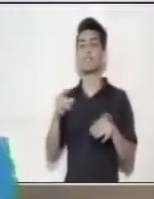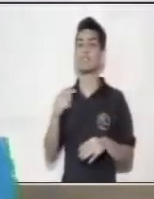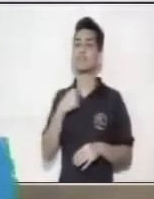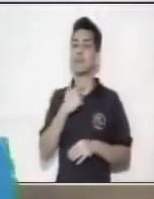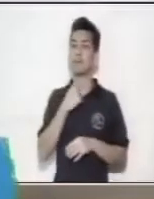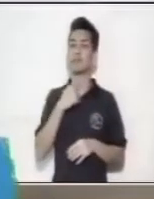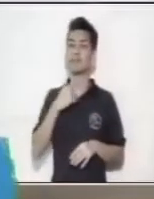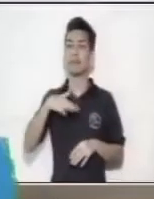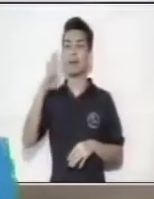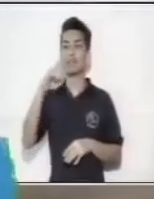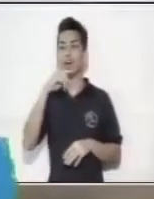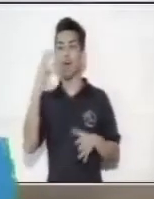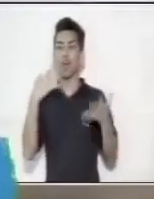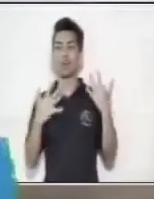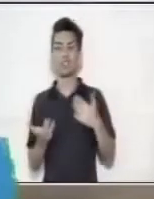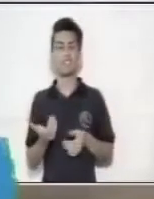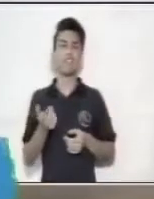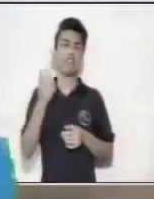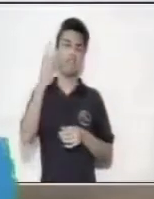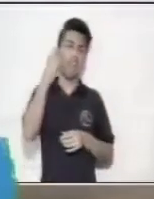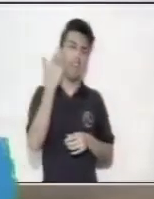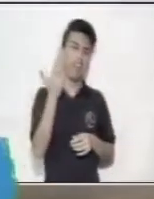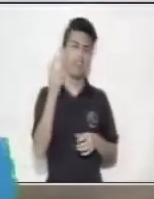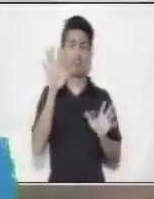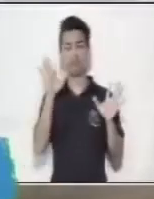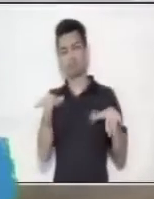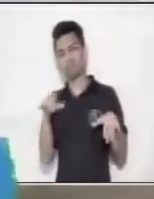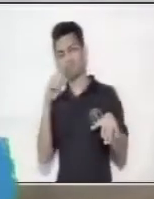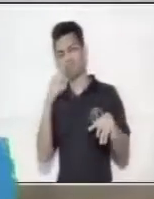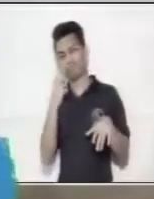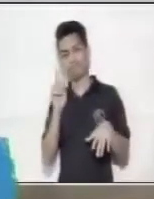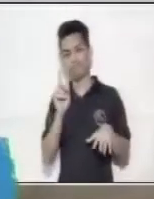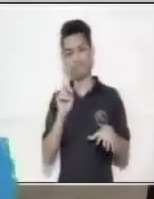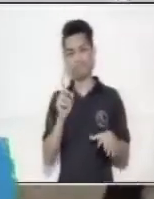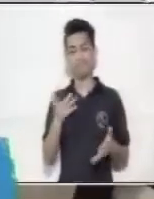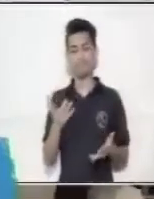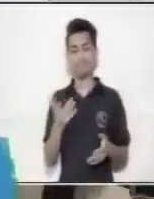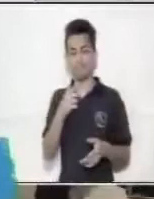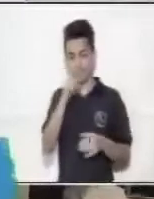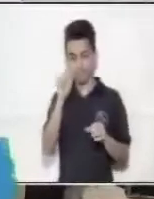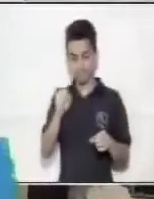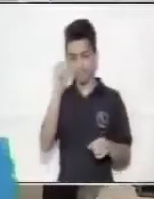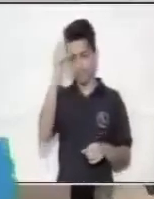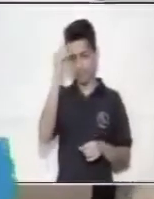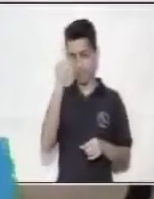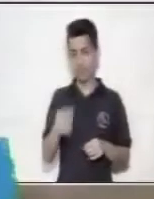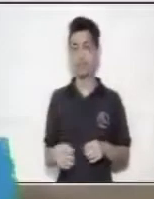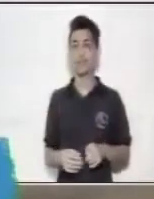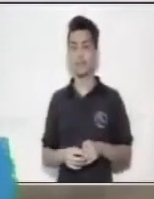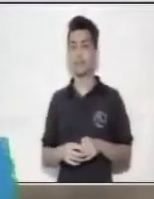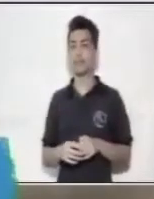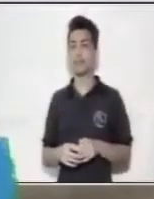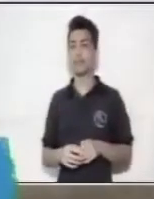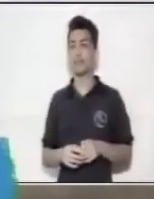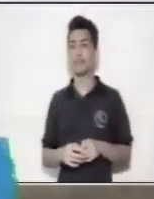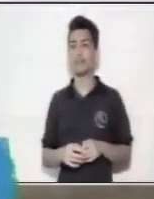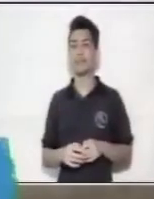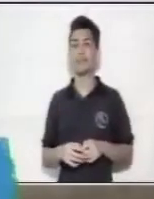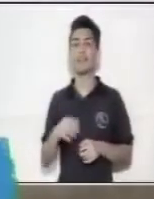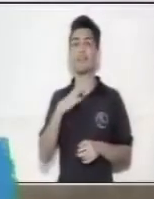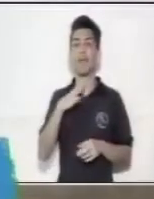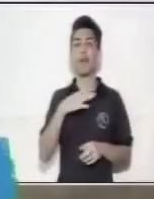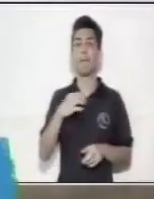colores y tanto tal vez blanco y negro casi ya no. Entonces, para que lo puedas aprender, tenemos mío, que es el